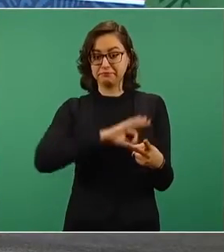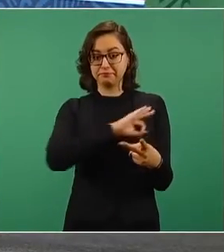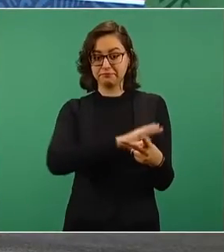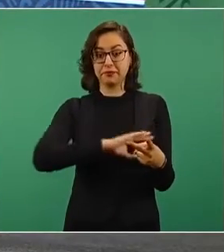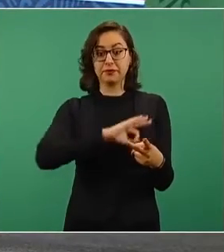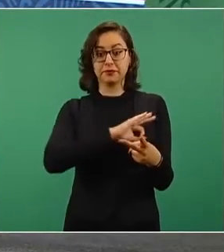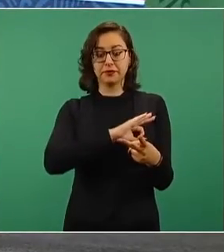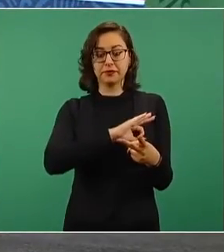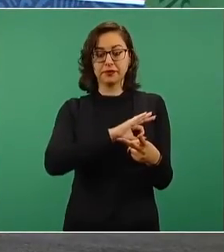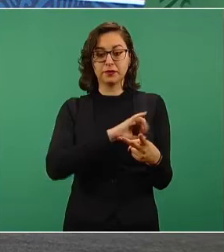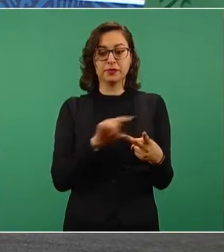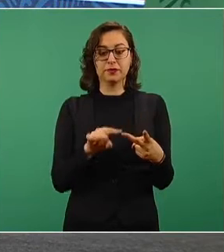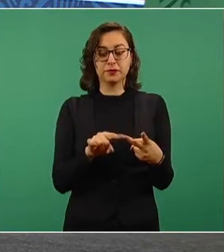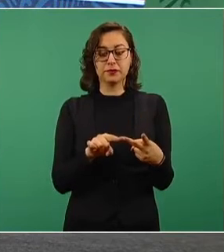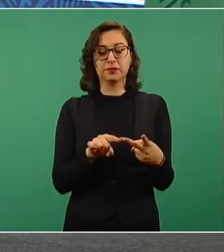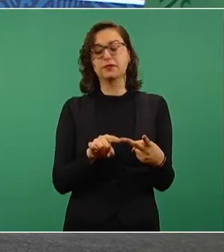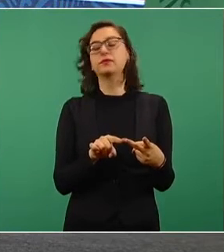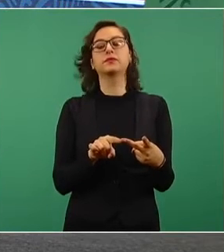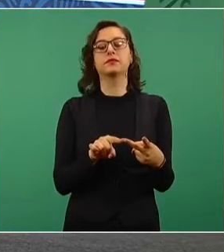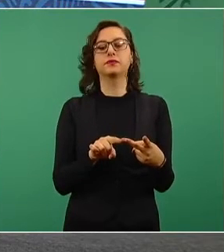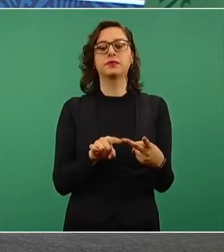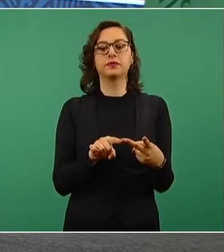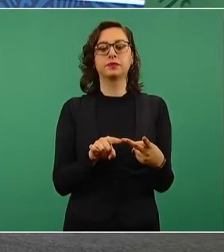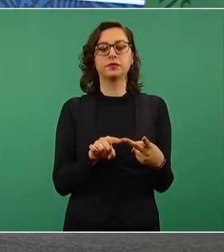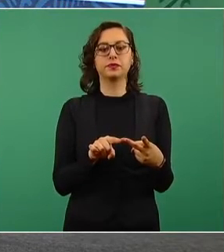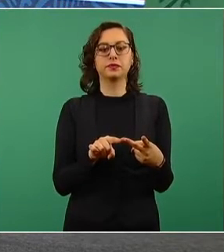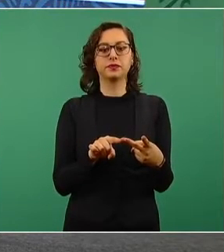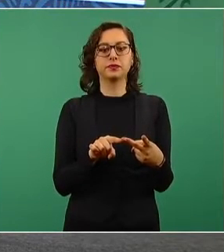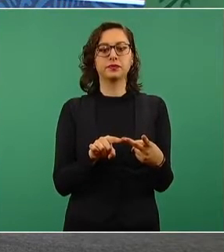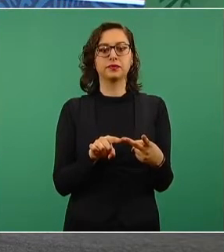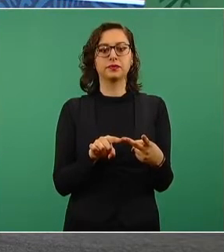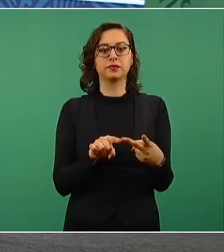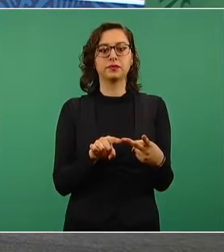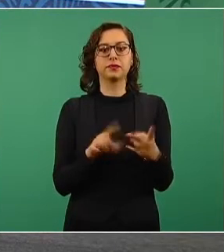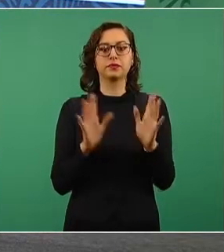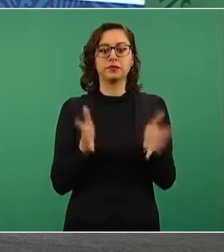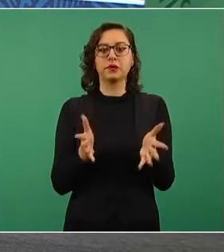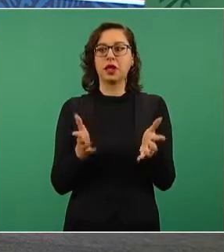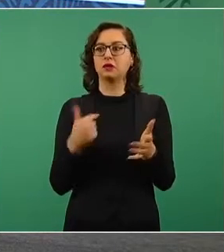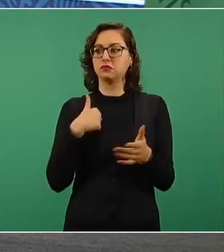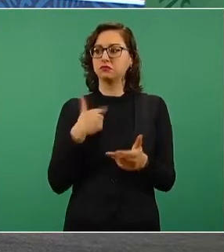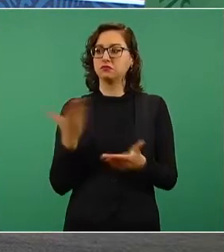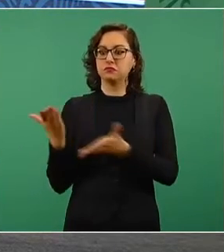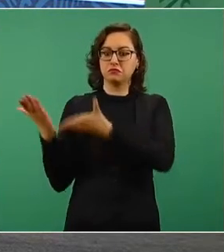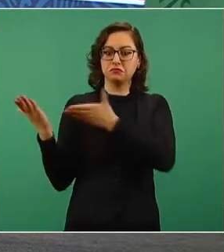es una felicidad venir a México, esta vez ya no en calidad